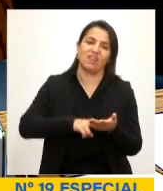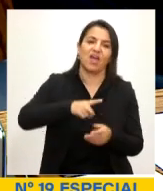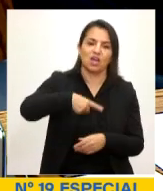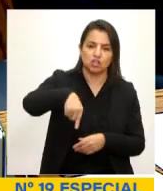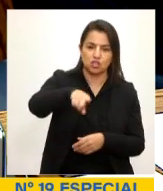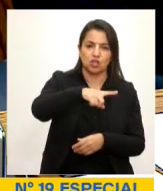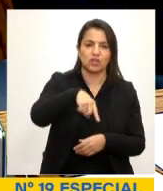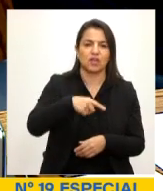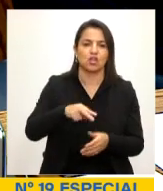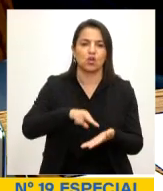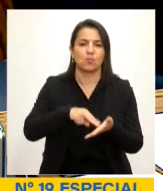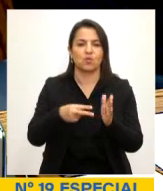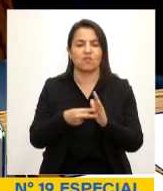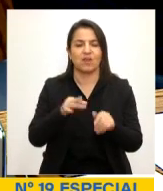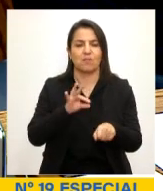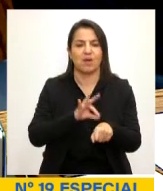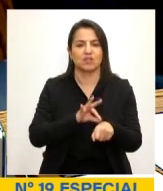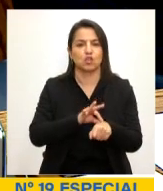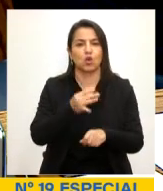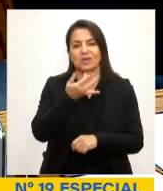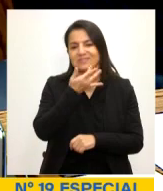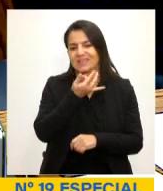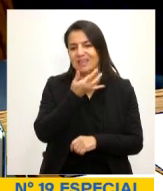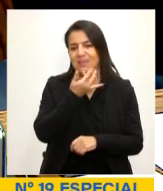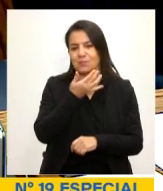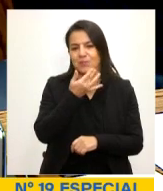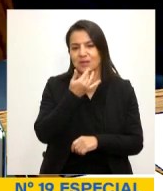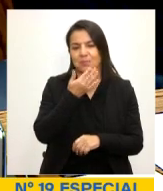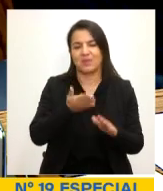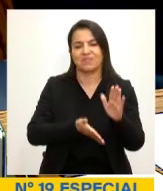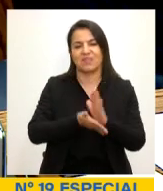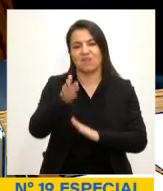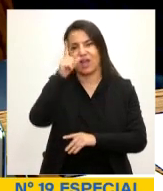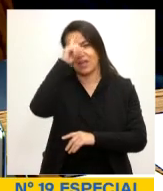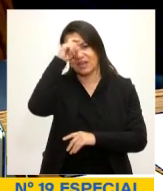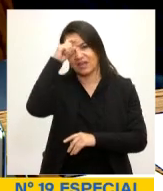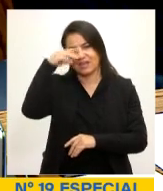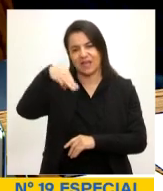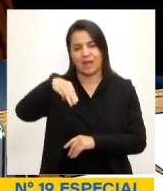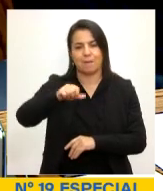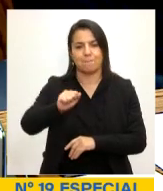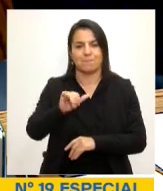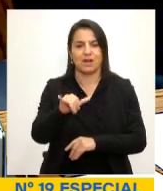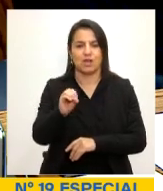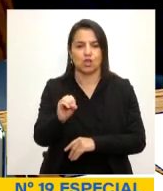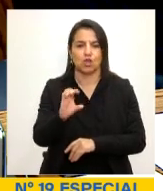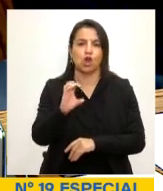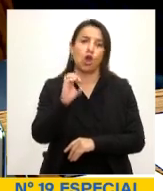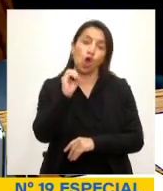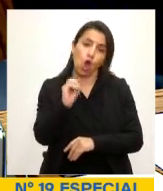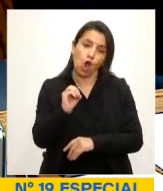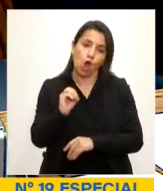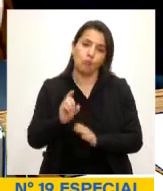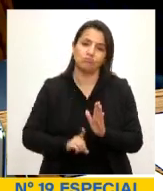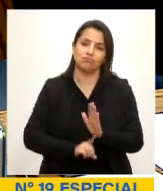cuando tienen un problema de salud simplemente se van a la Clínica Mayo o incluso a la NASA Muchas gracias